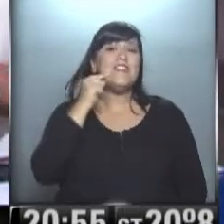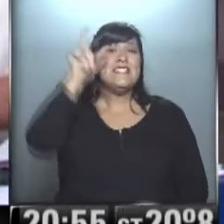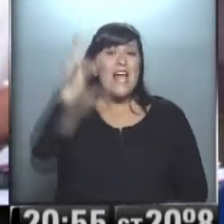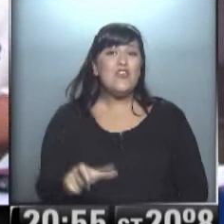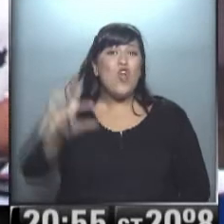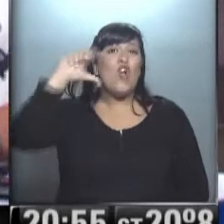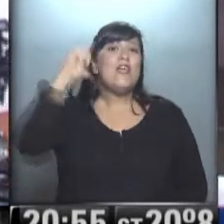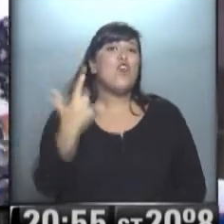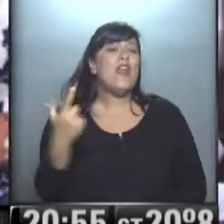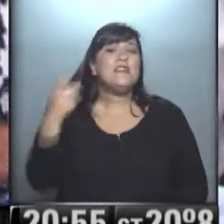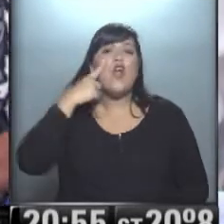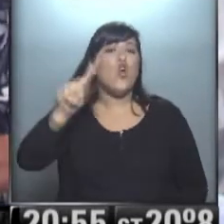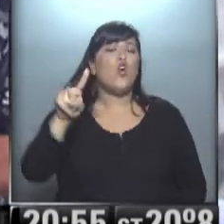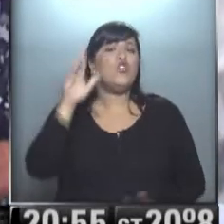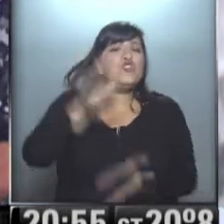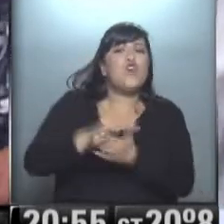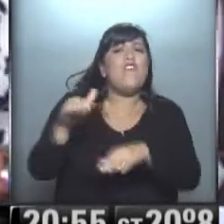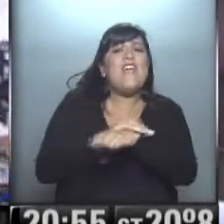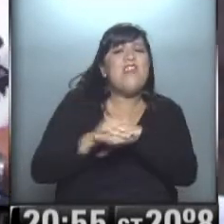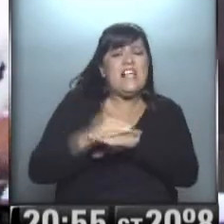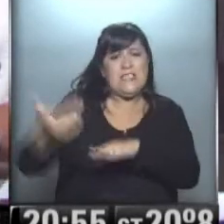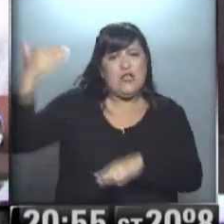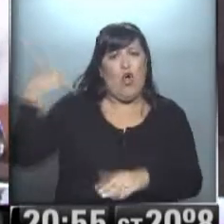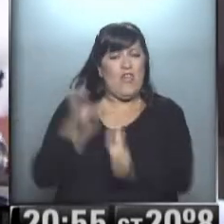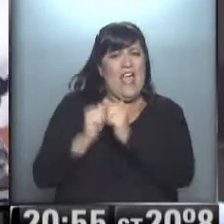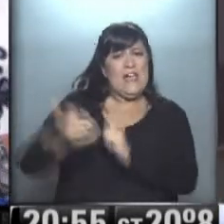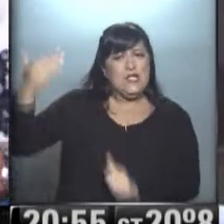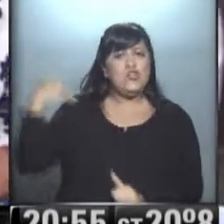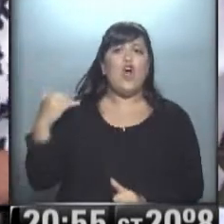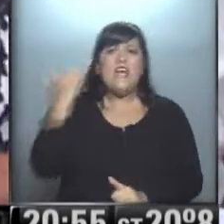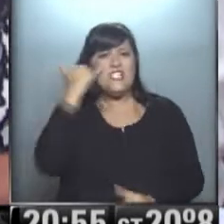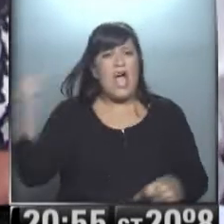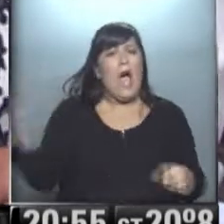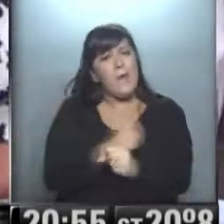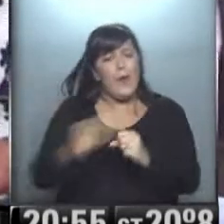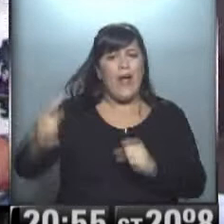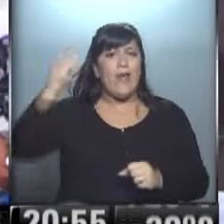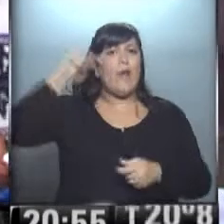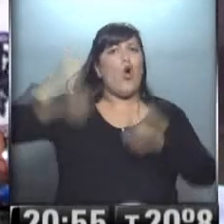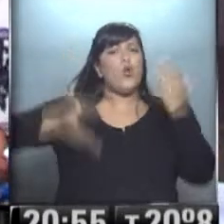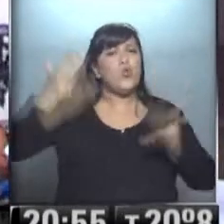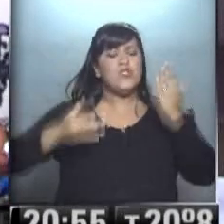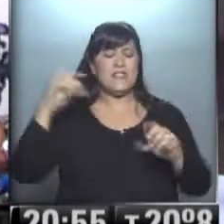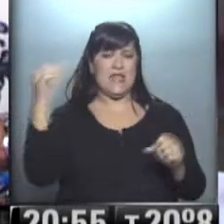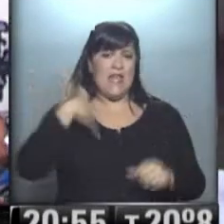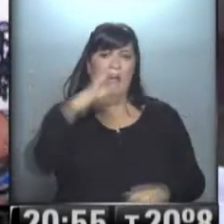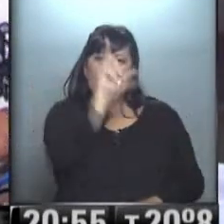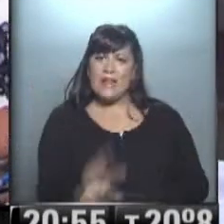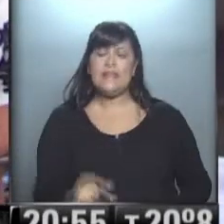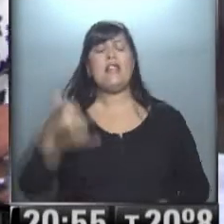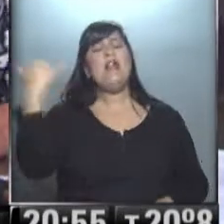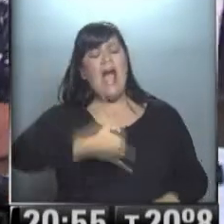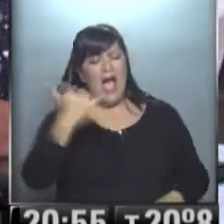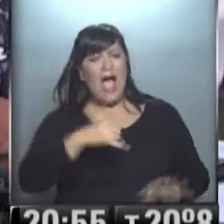ignorancia desconoce algunas cosas básicas, elementales, que ya están probadas por la justicia argentina, hay un